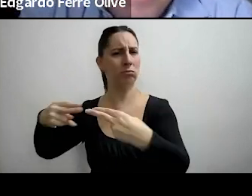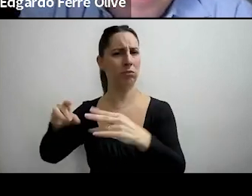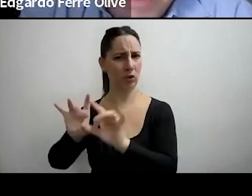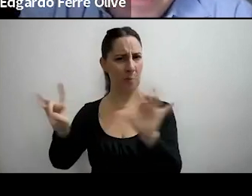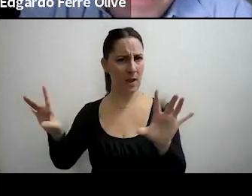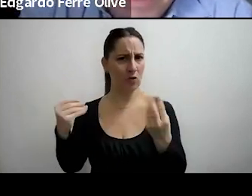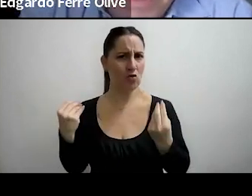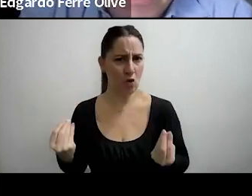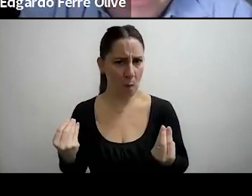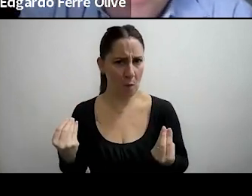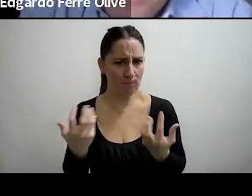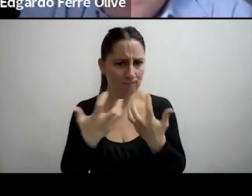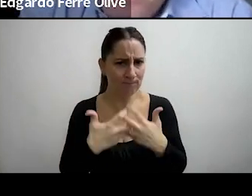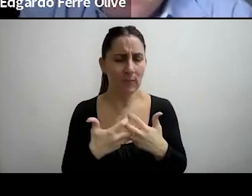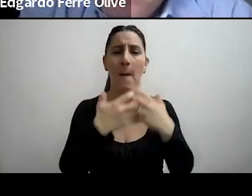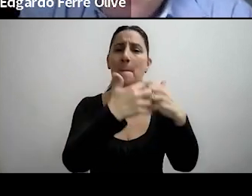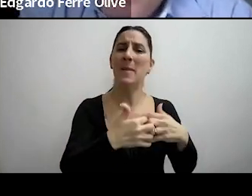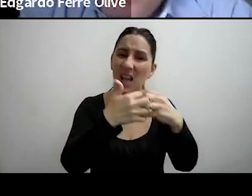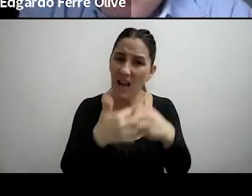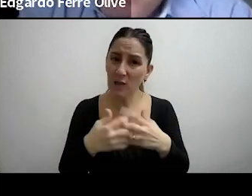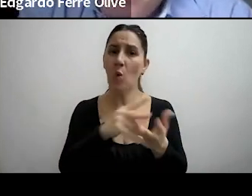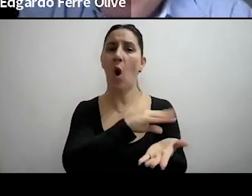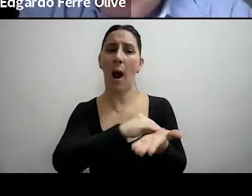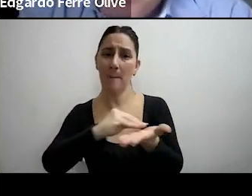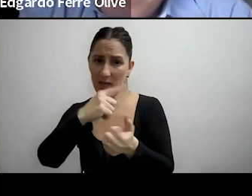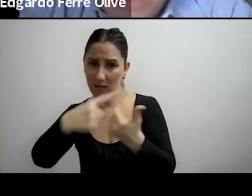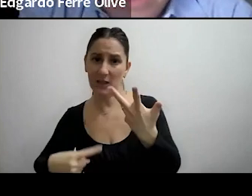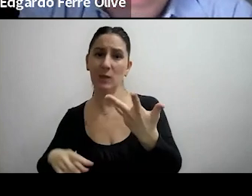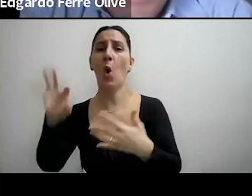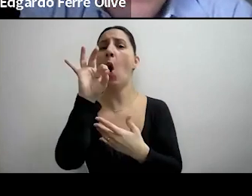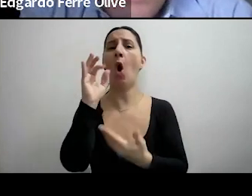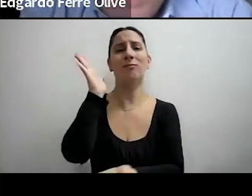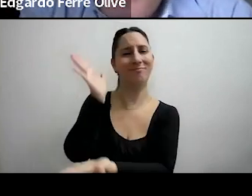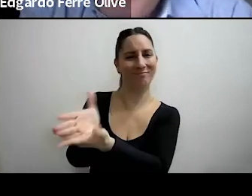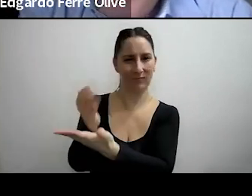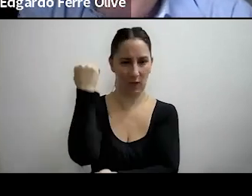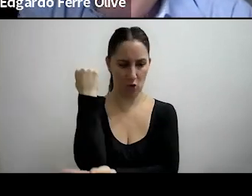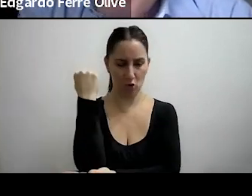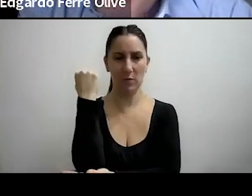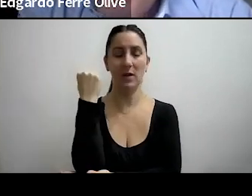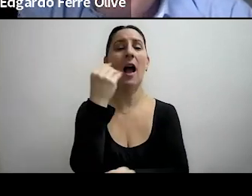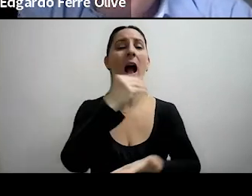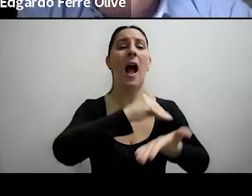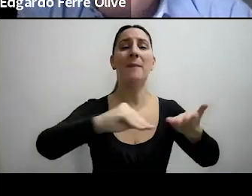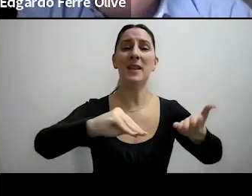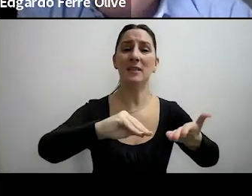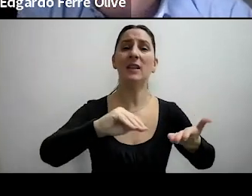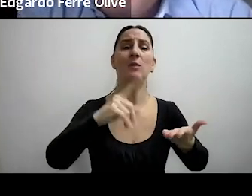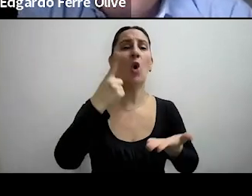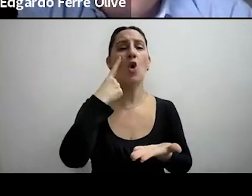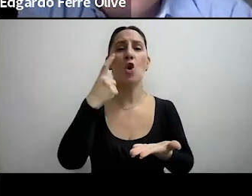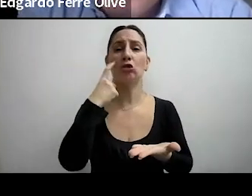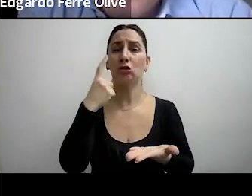Puedo aplicar mecanismos administrativos o instrumentos económicos. Los mecanismos administrativos van a ser controles que van a desarrollar